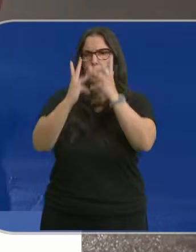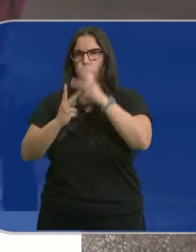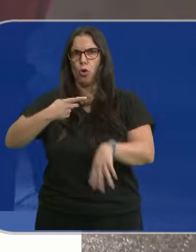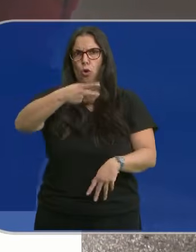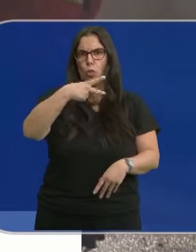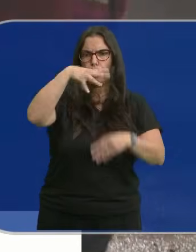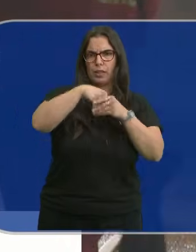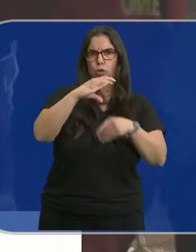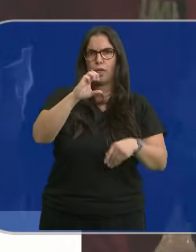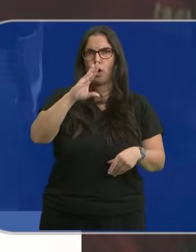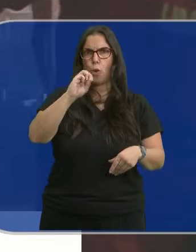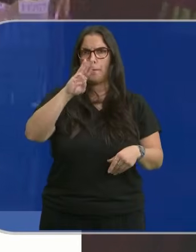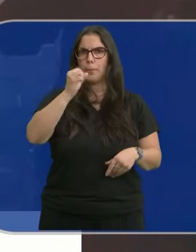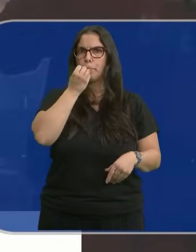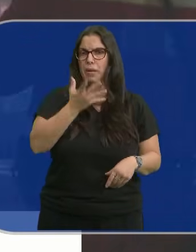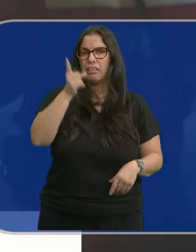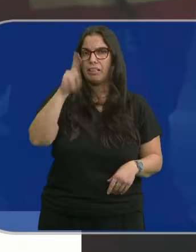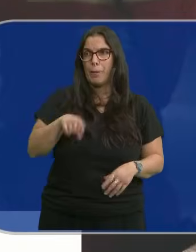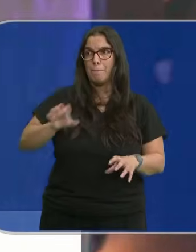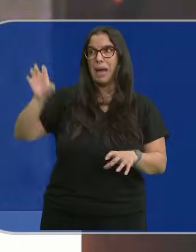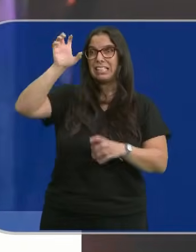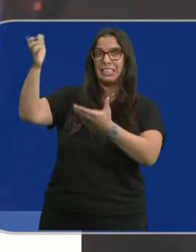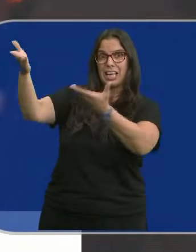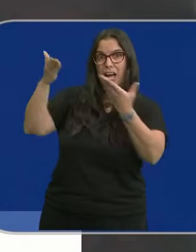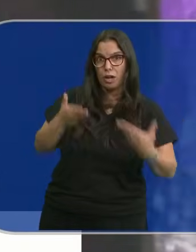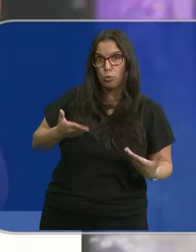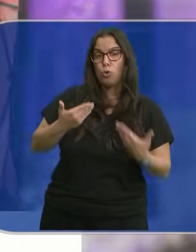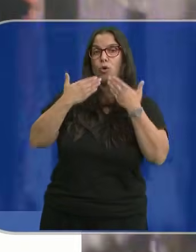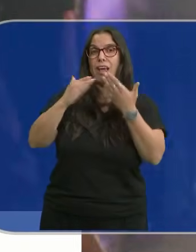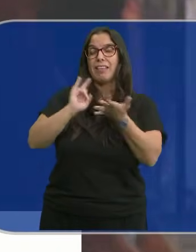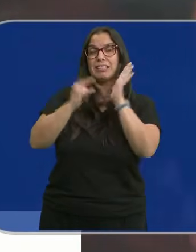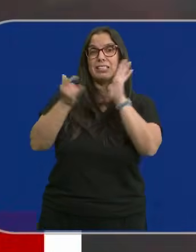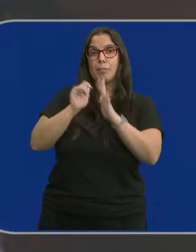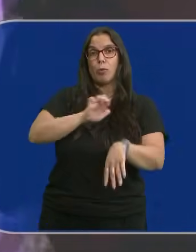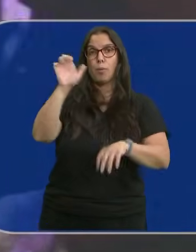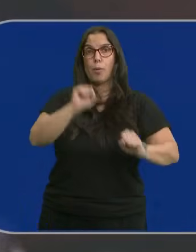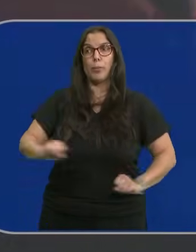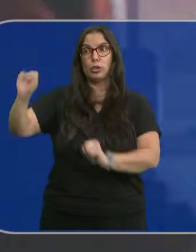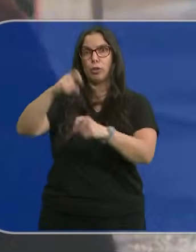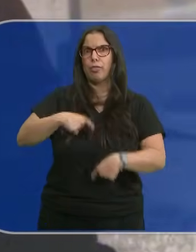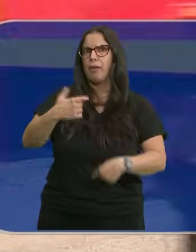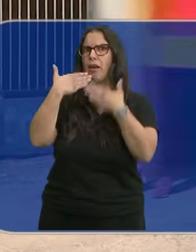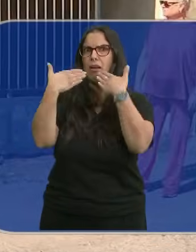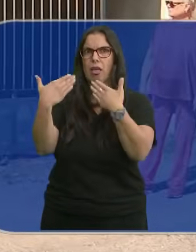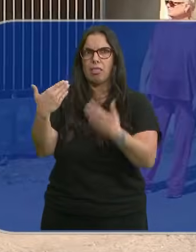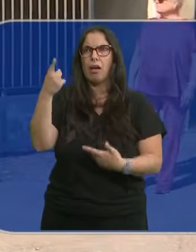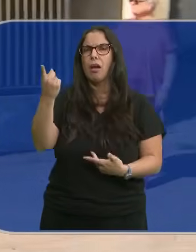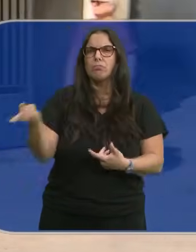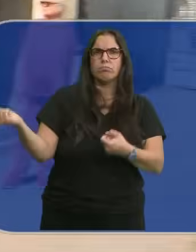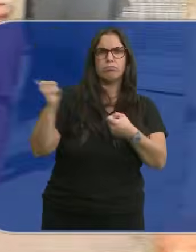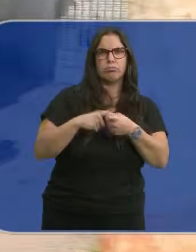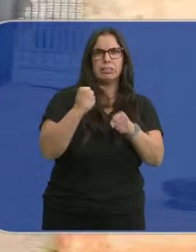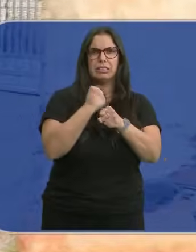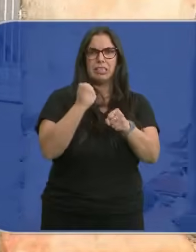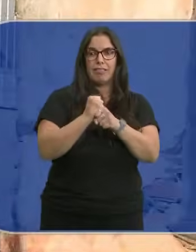del CECOPI. Ha agradecido además la ayuda internacional a través del Mecanismo Europeo de Protección Civil, en la que ha sido su actuación de más